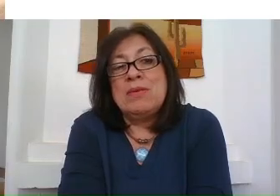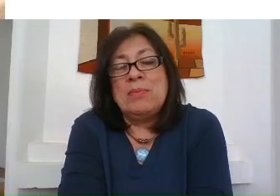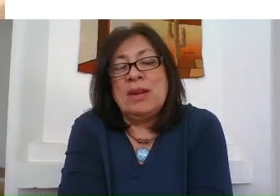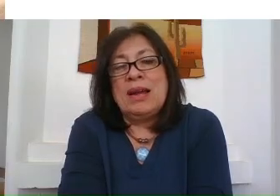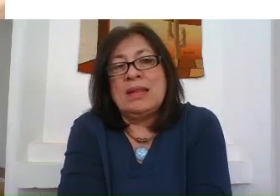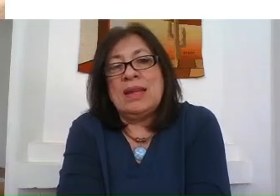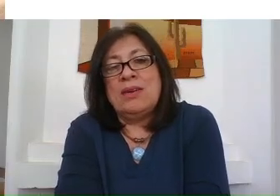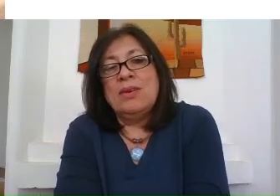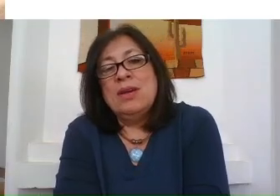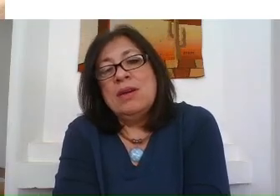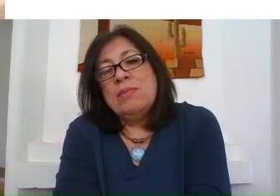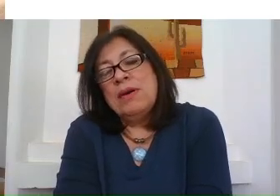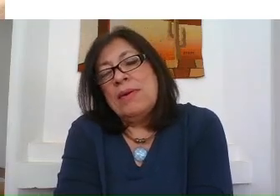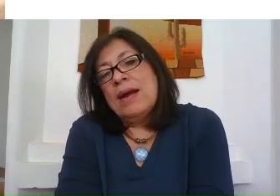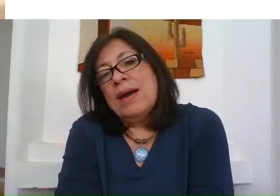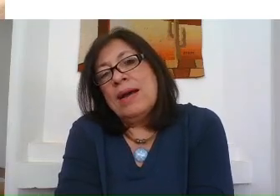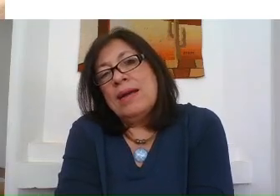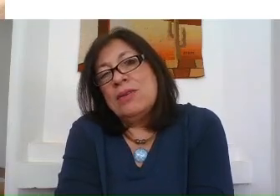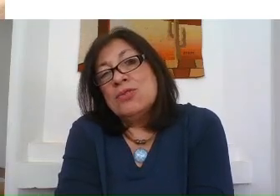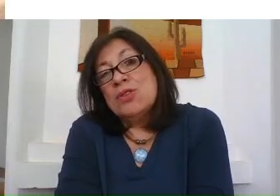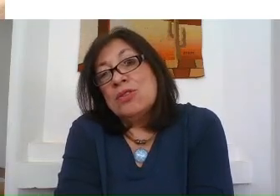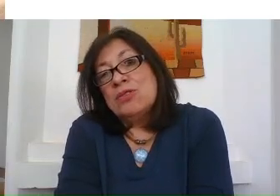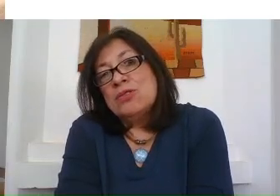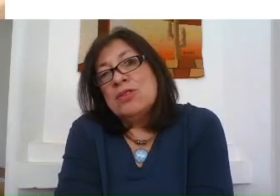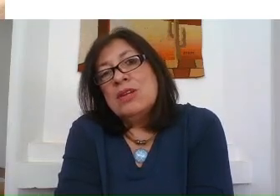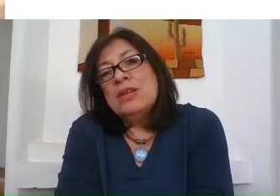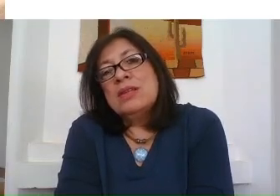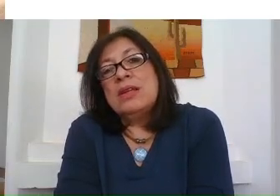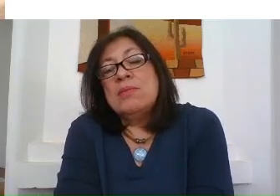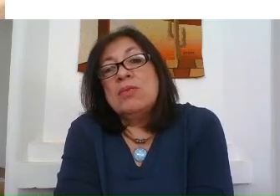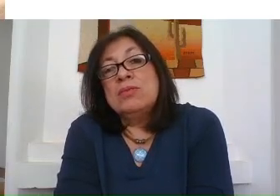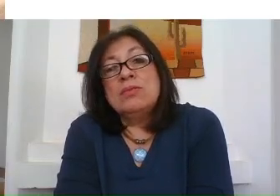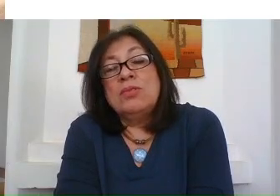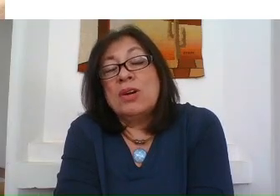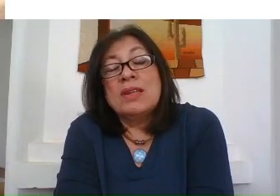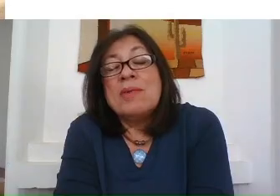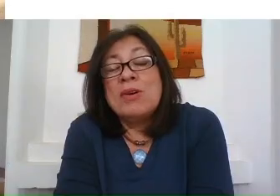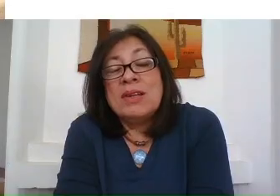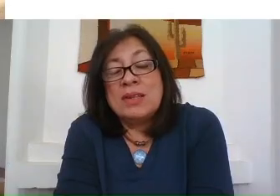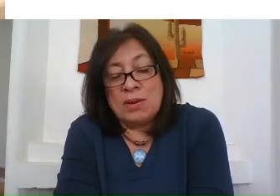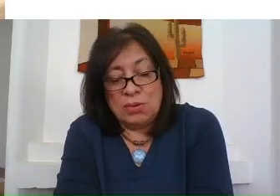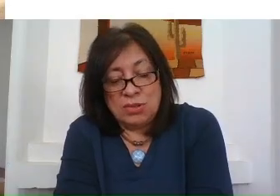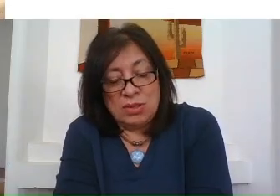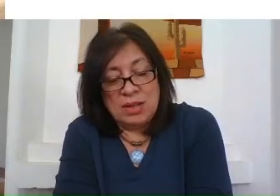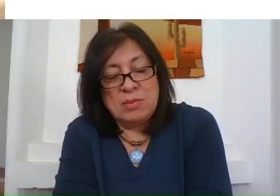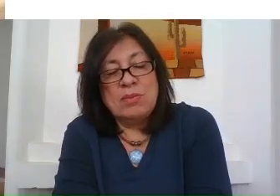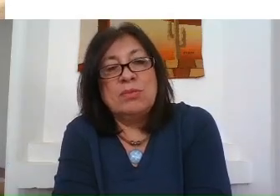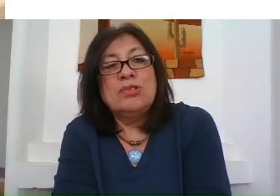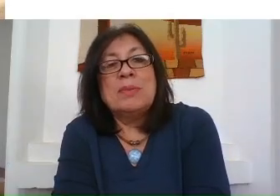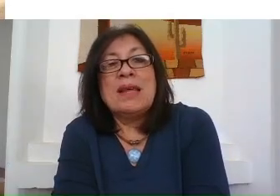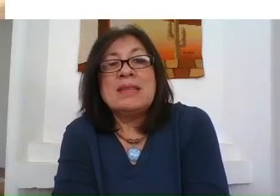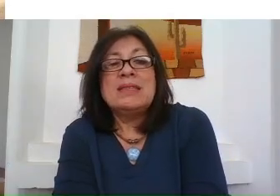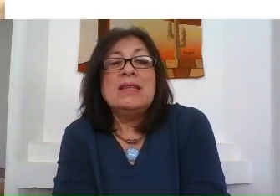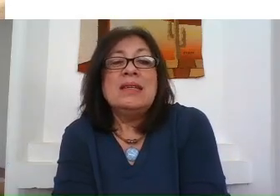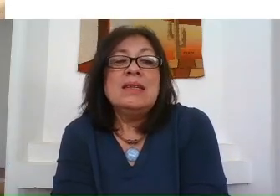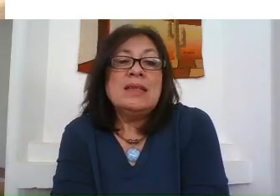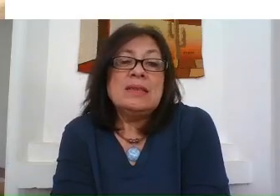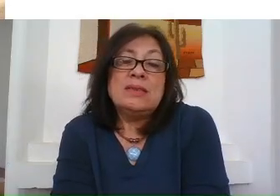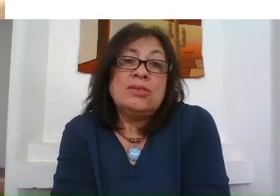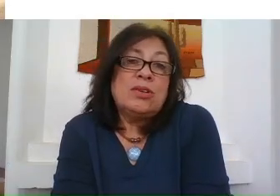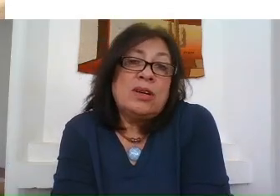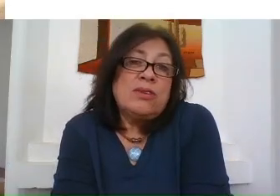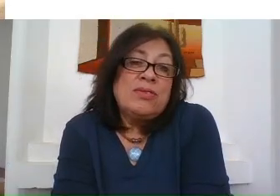pasaje previo por el gateo. Bueno, acá nosotros tenemos, los que estamos en este curso, tenemos mucho para